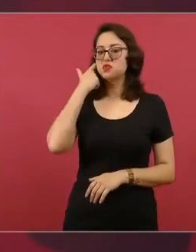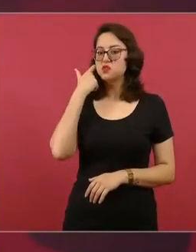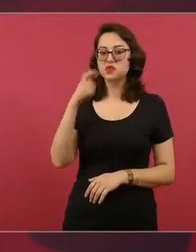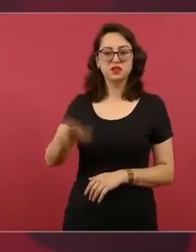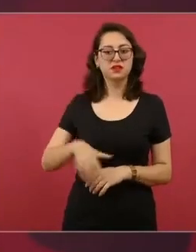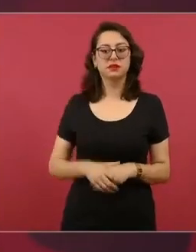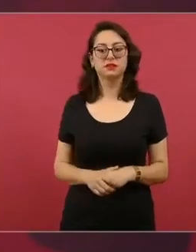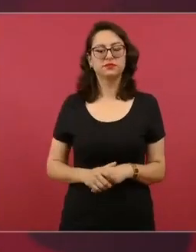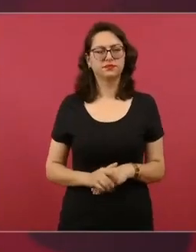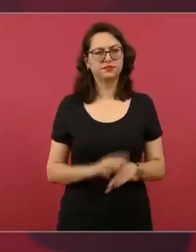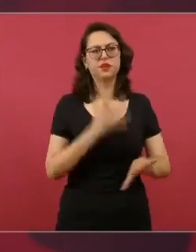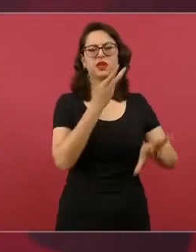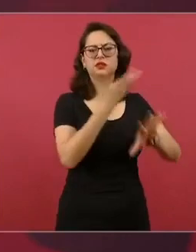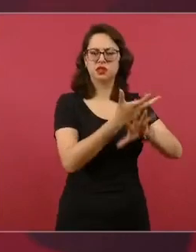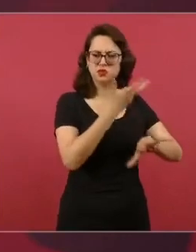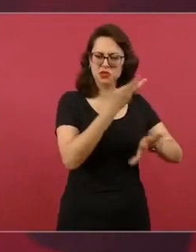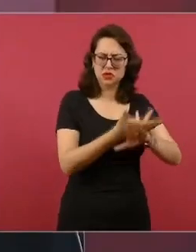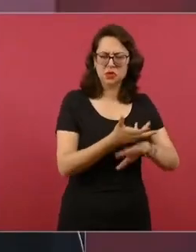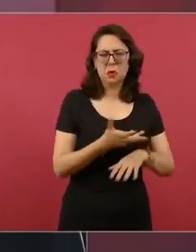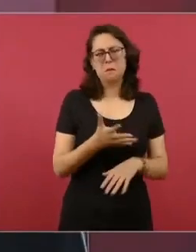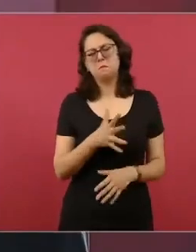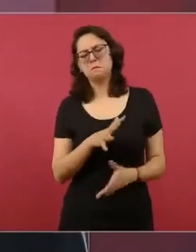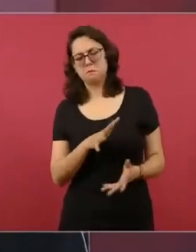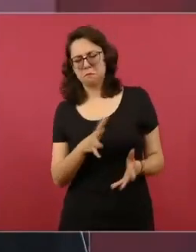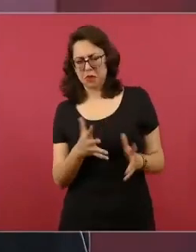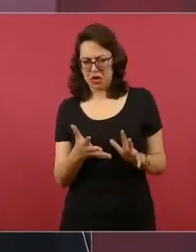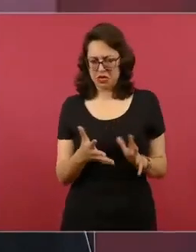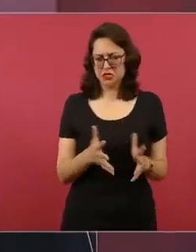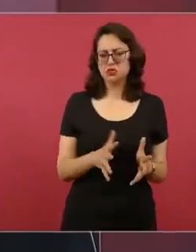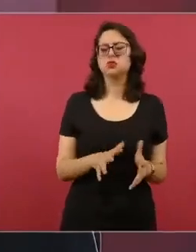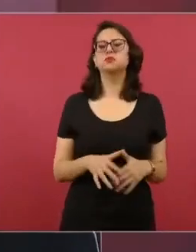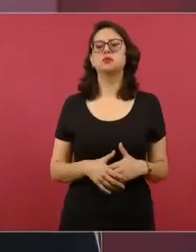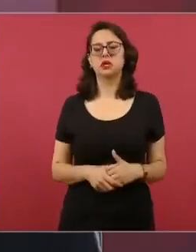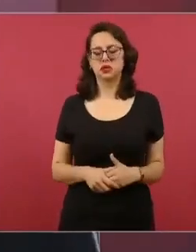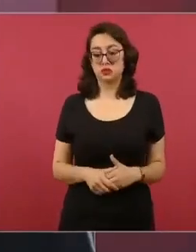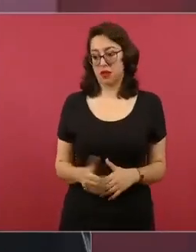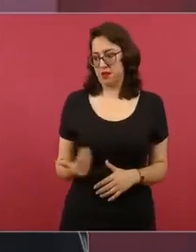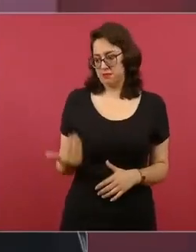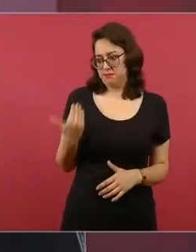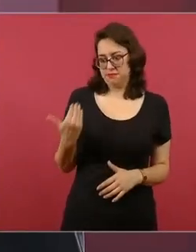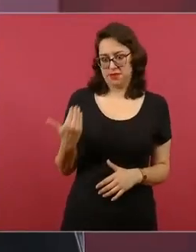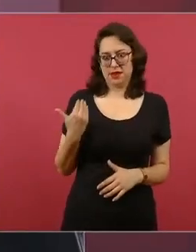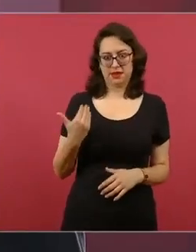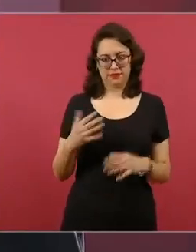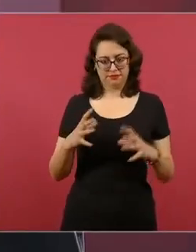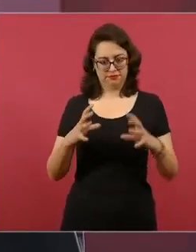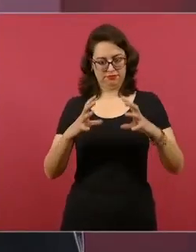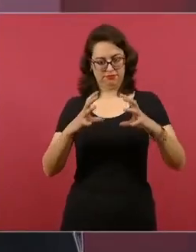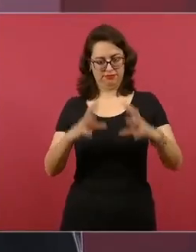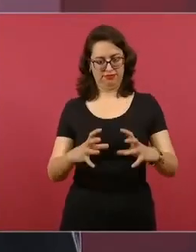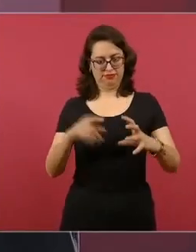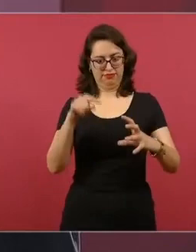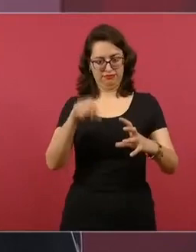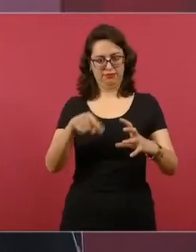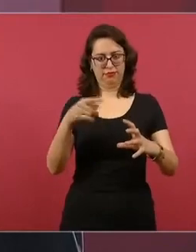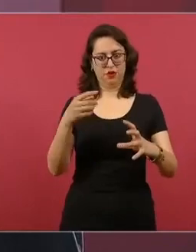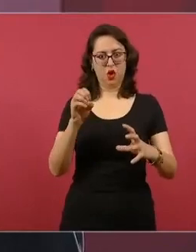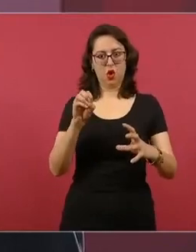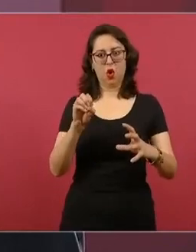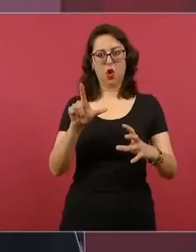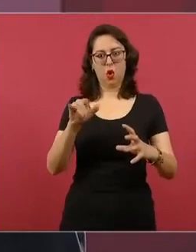Estados Unidos está empezando a cooperar, nos acaban de mandar una pieza olmeca muy